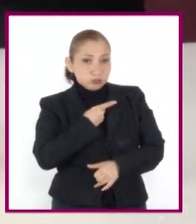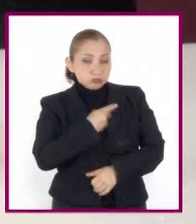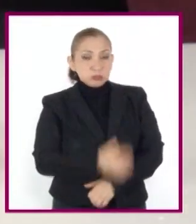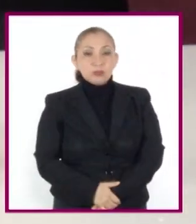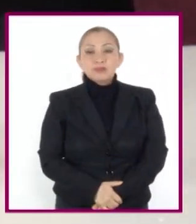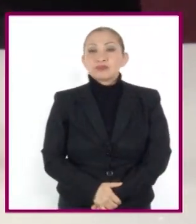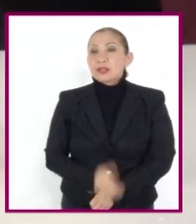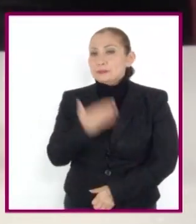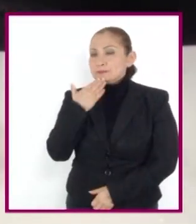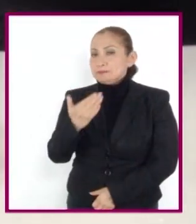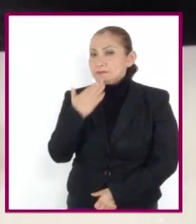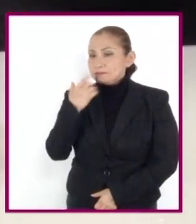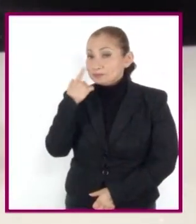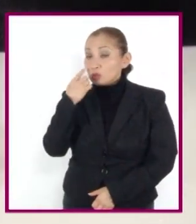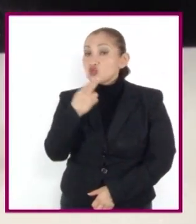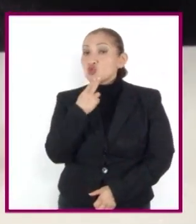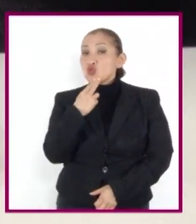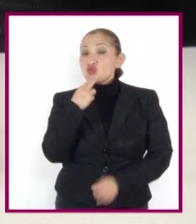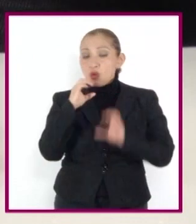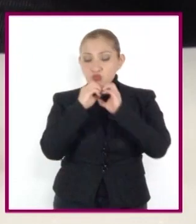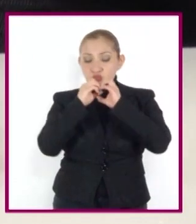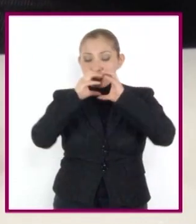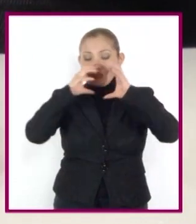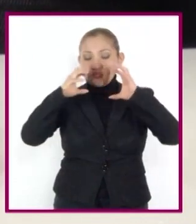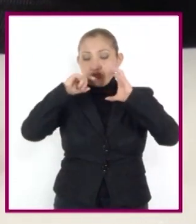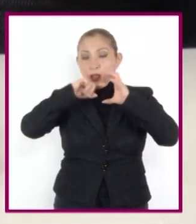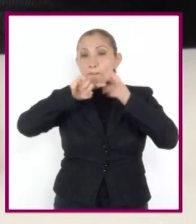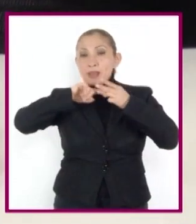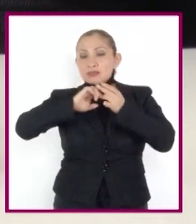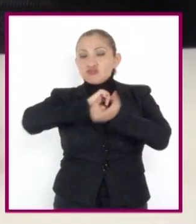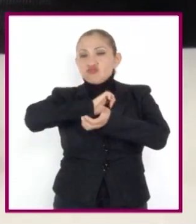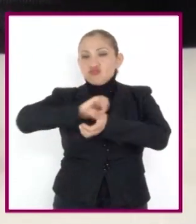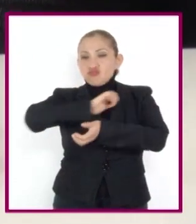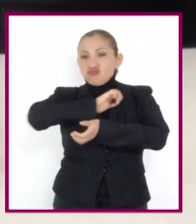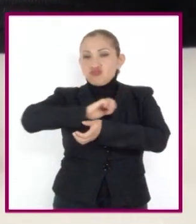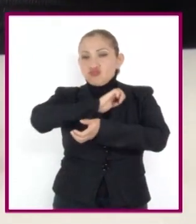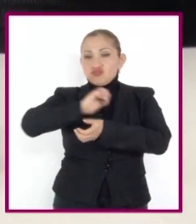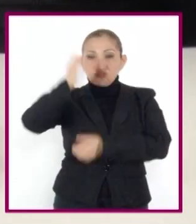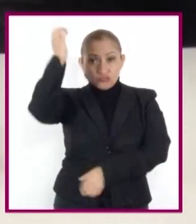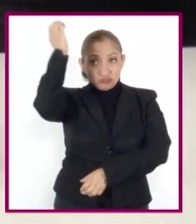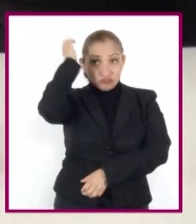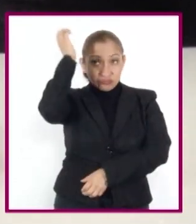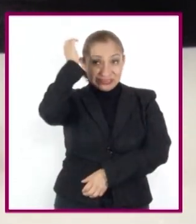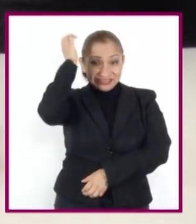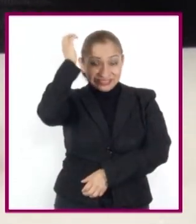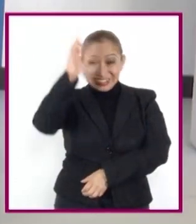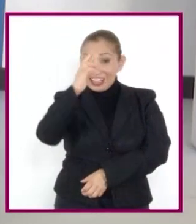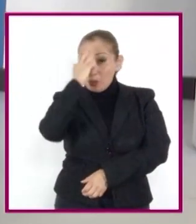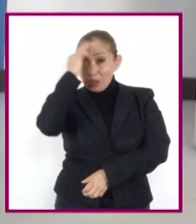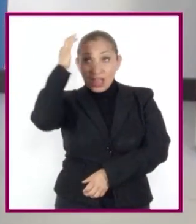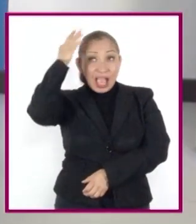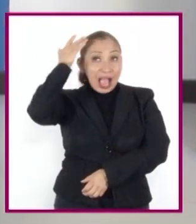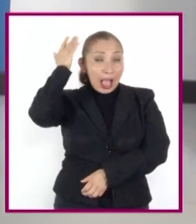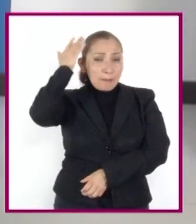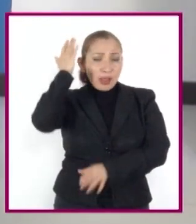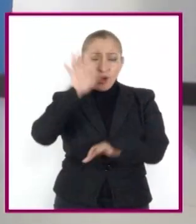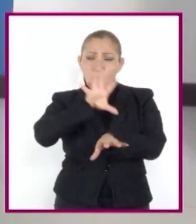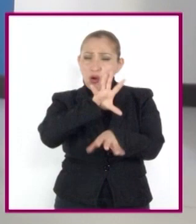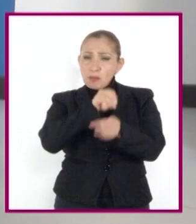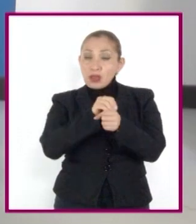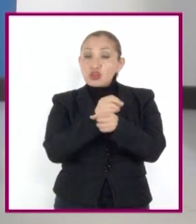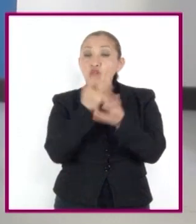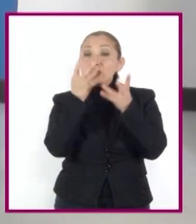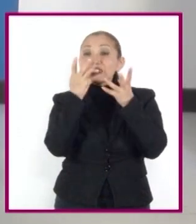Muy bien, Leslie. Voy a utilizar un globo y voy a comenzar a frotarlo en mi cabello. Recuerden que el cabello debe estar